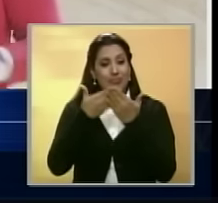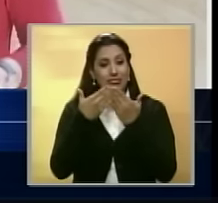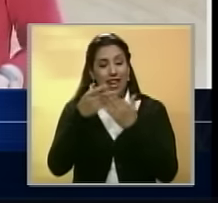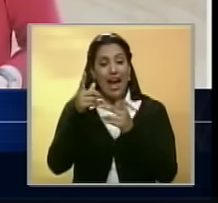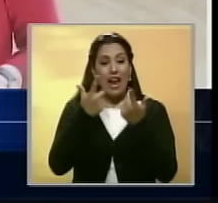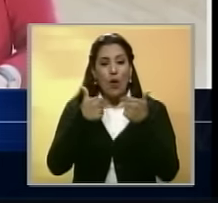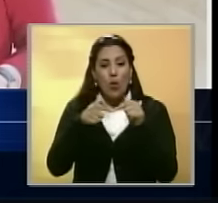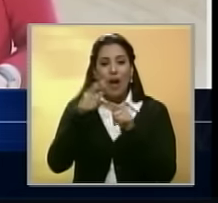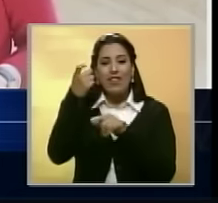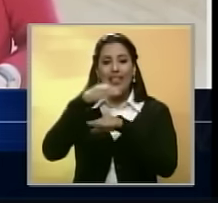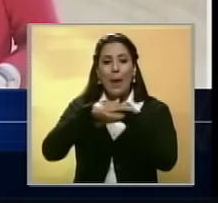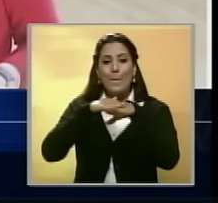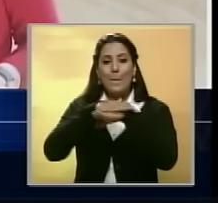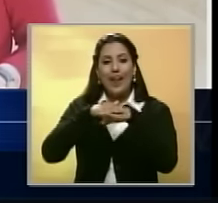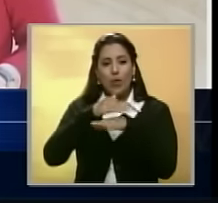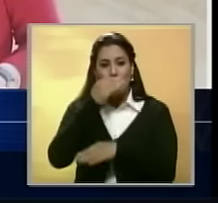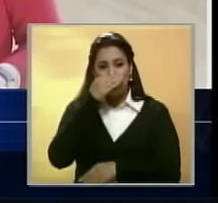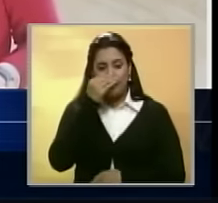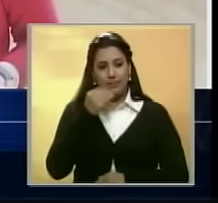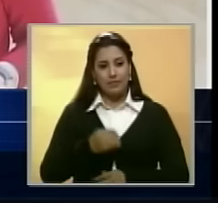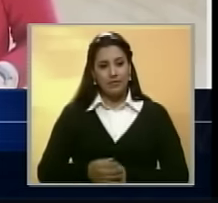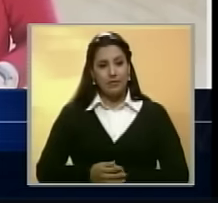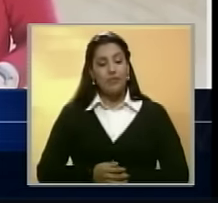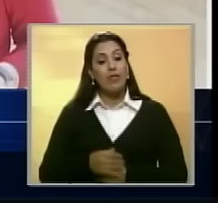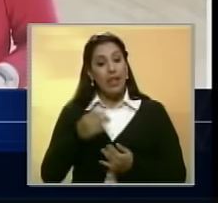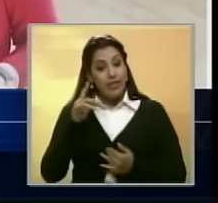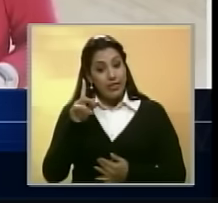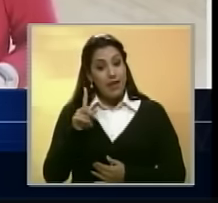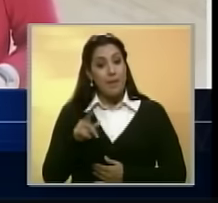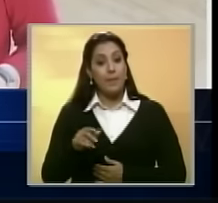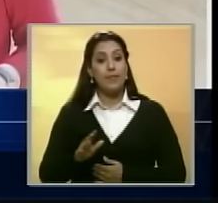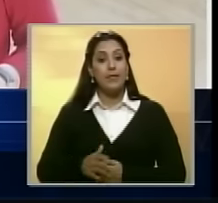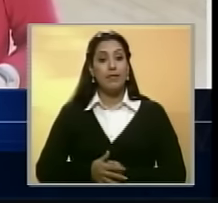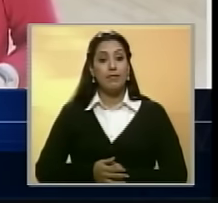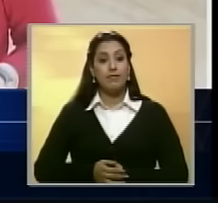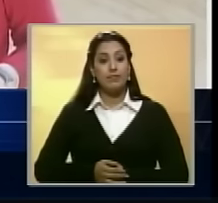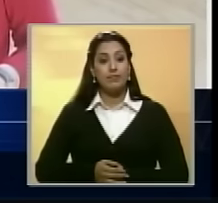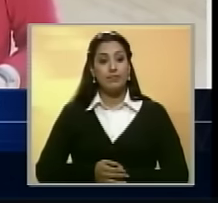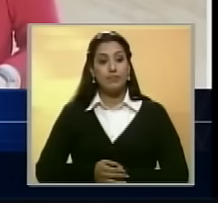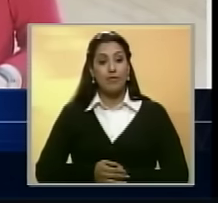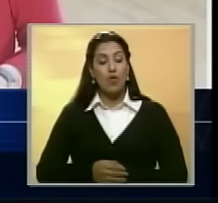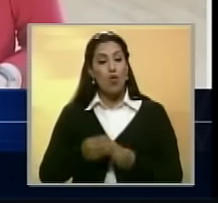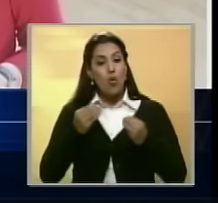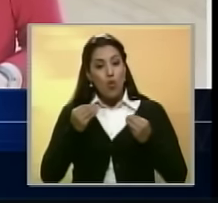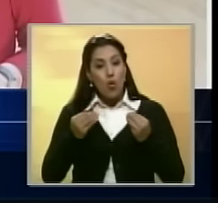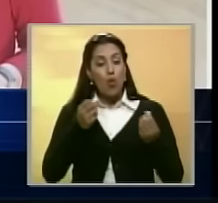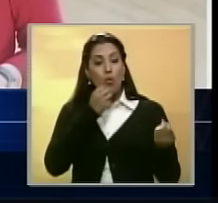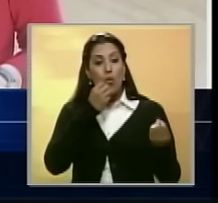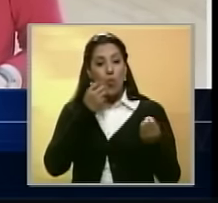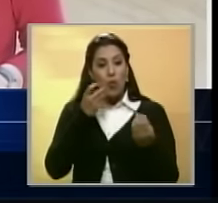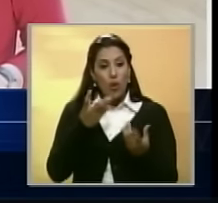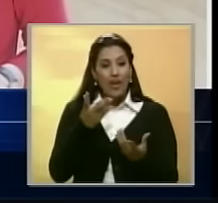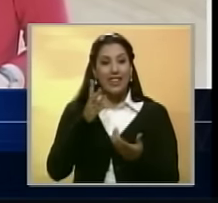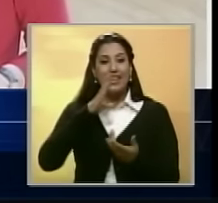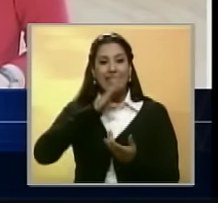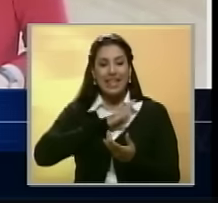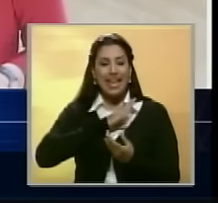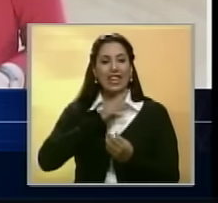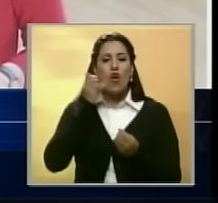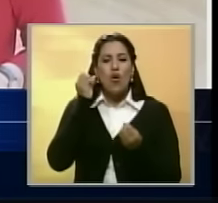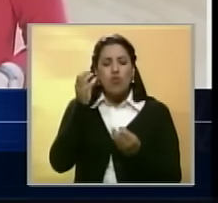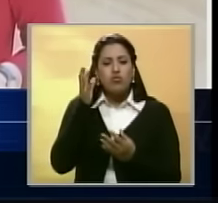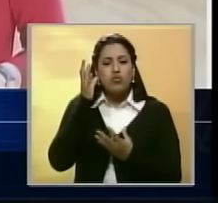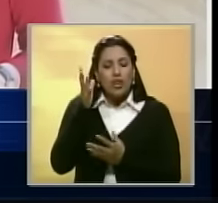el autoperdón. Y está también, como allí se dice, está